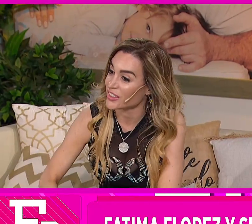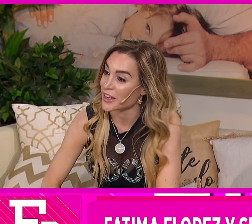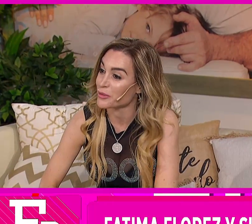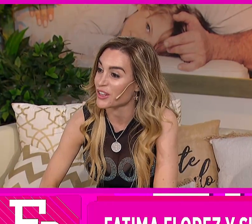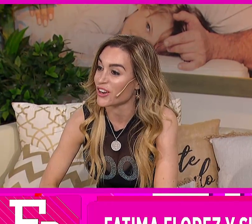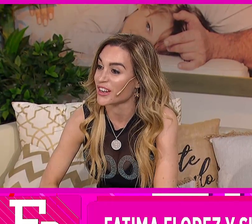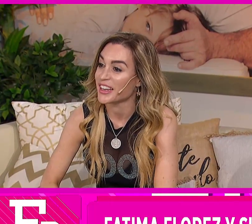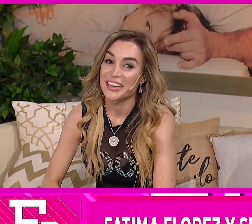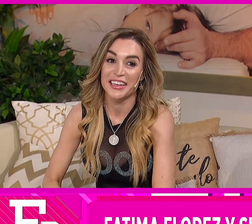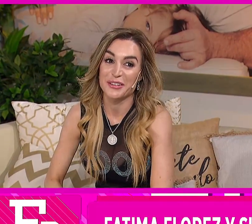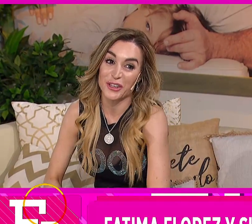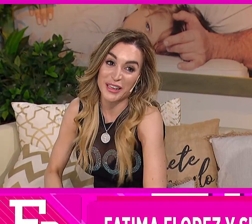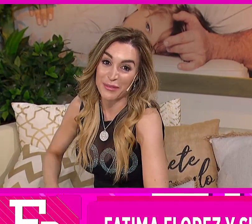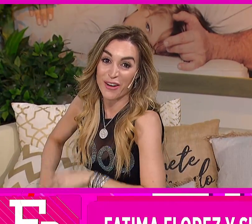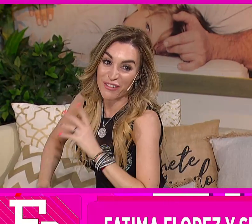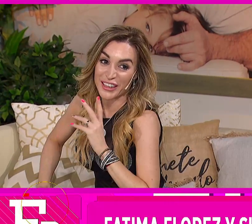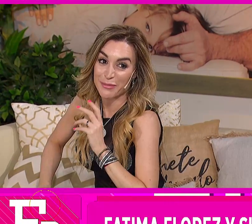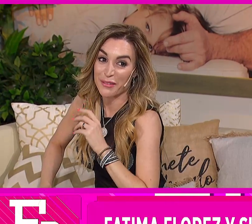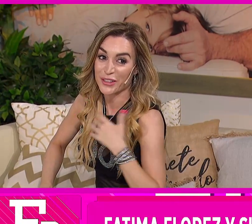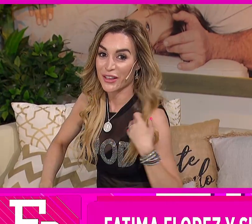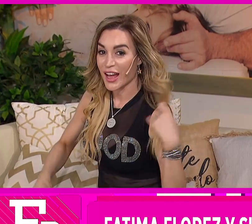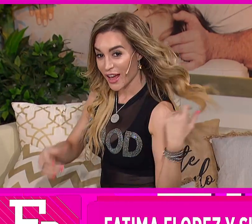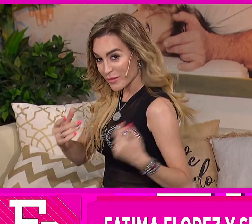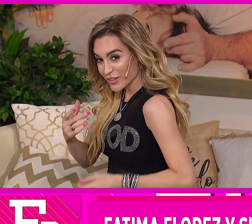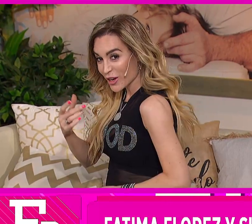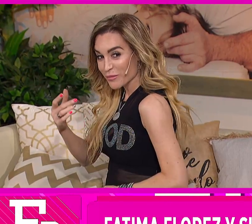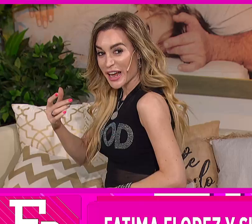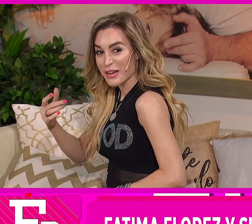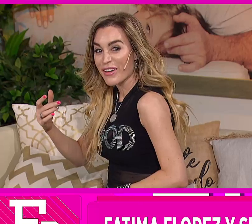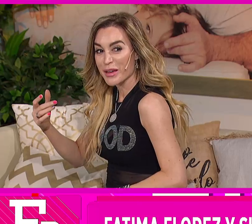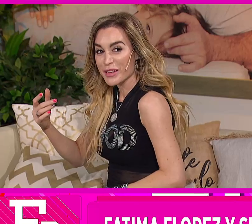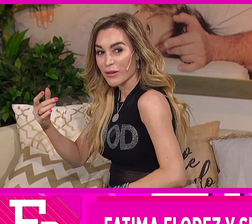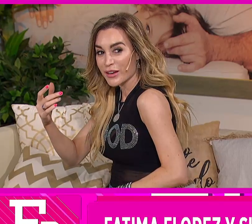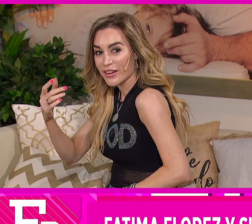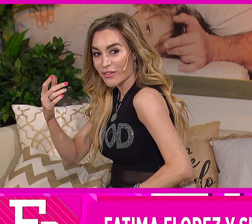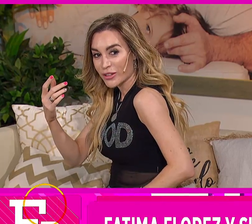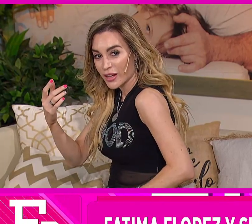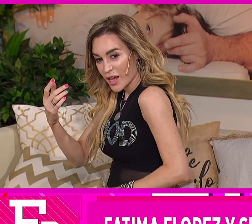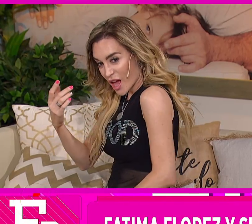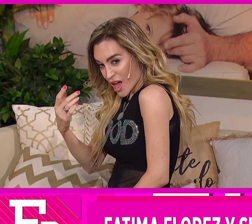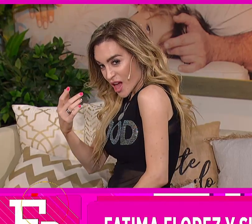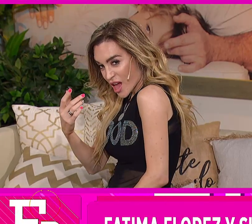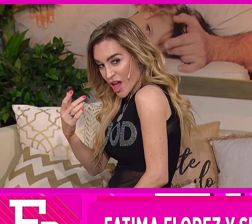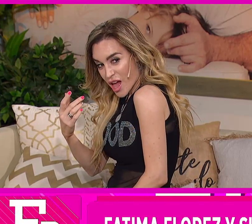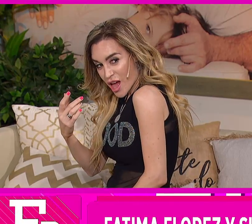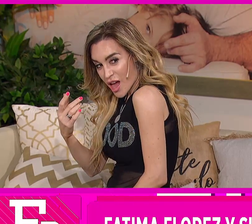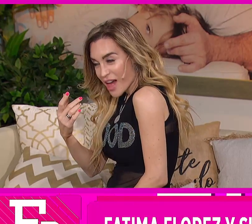eso. Sí. Yo dije, me hago la Fátima. Muy linda. A ver, me imito a mí con la foto. Me